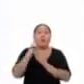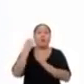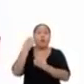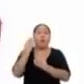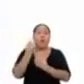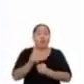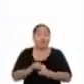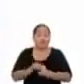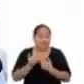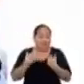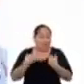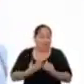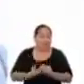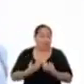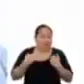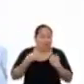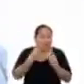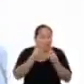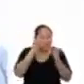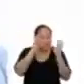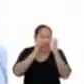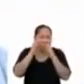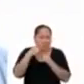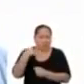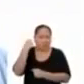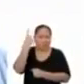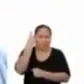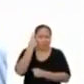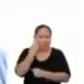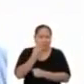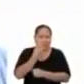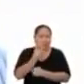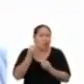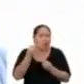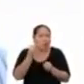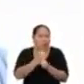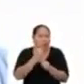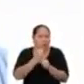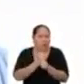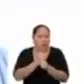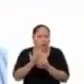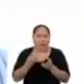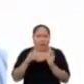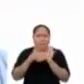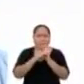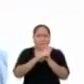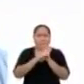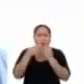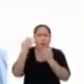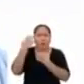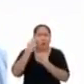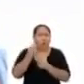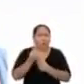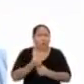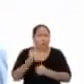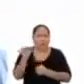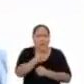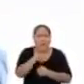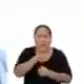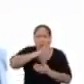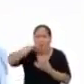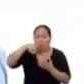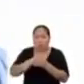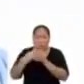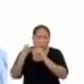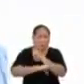ahora sí tengo varias dudas. Me pregunto, ¿y cómo funciona nuestro modelo económico? ¿Es el mismo para todos los